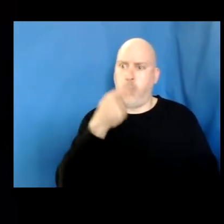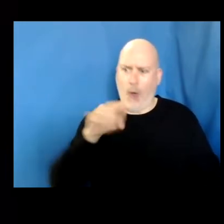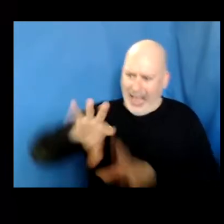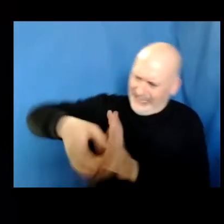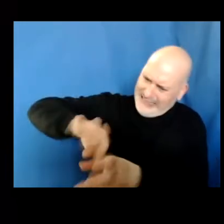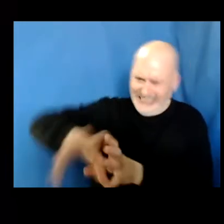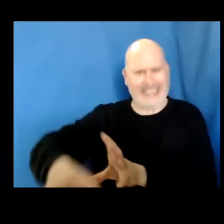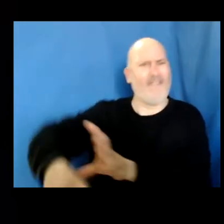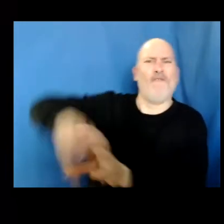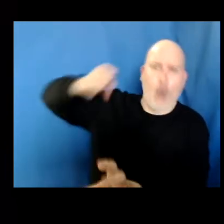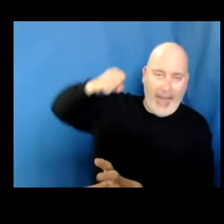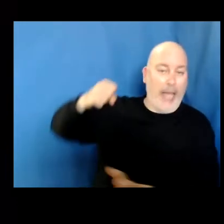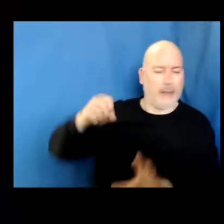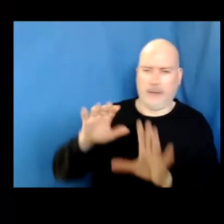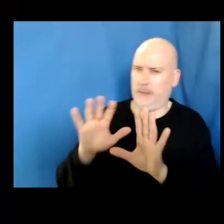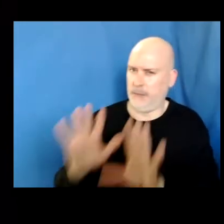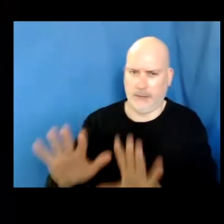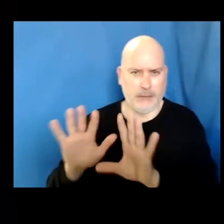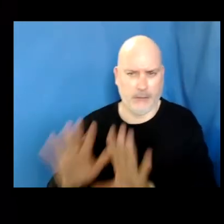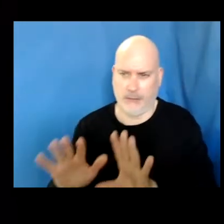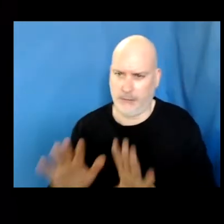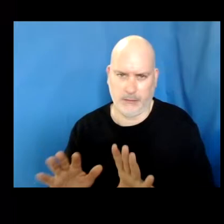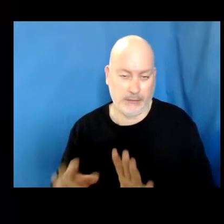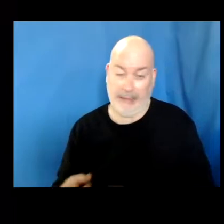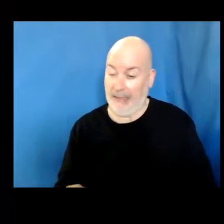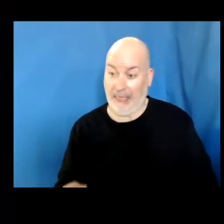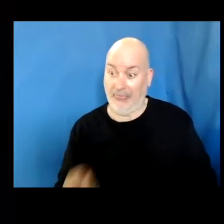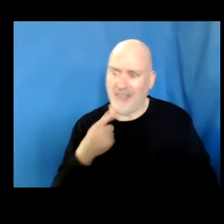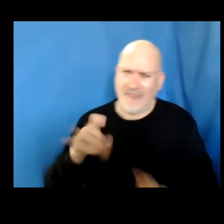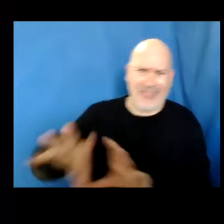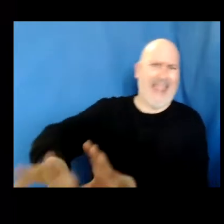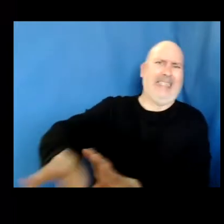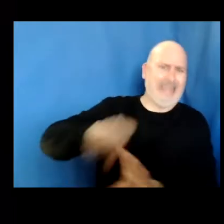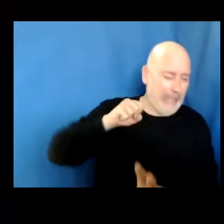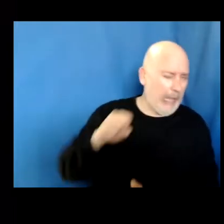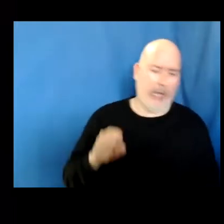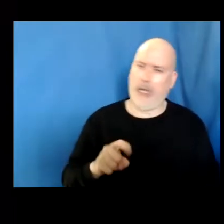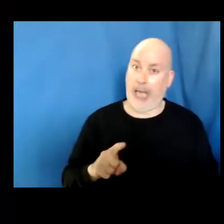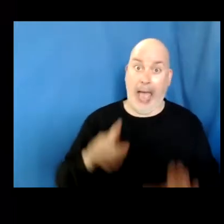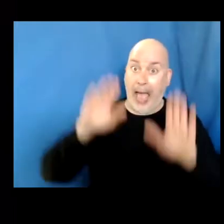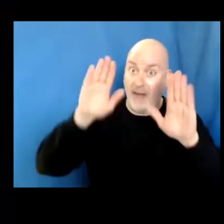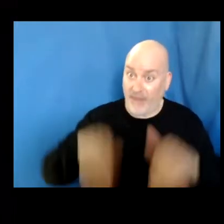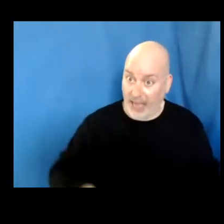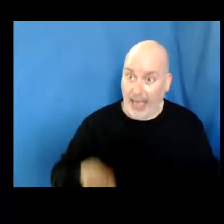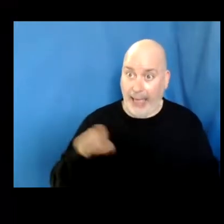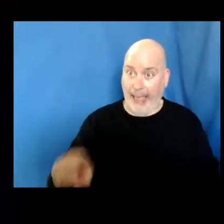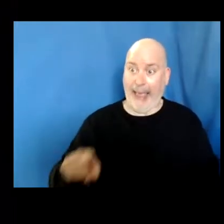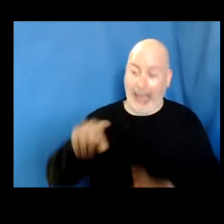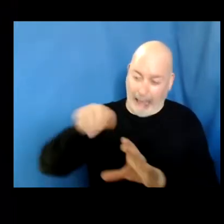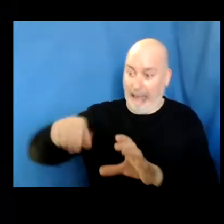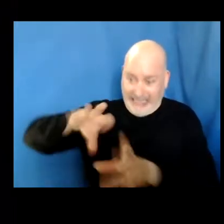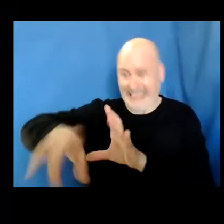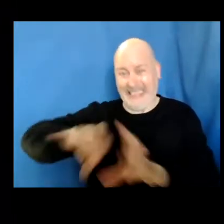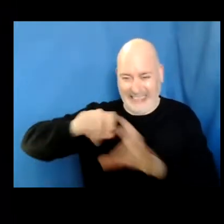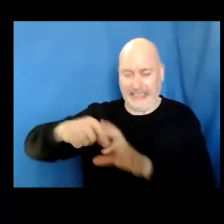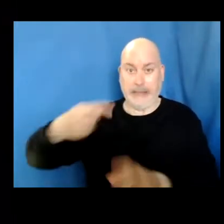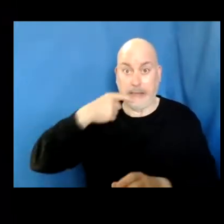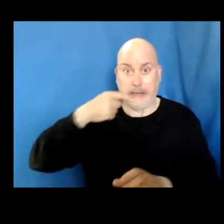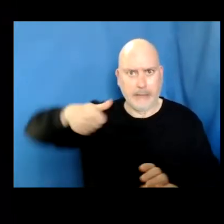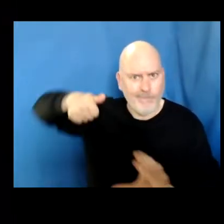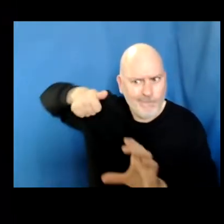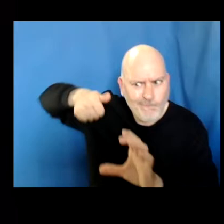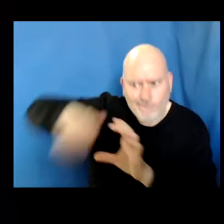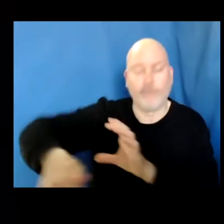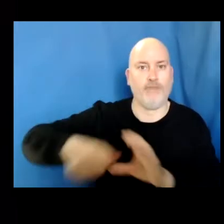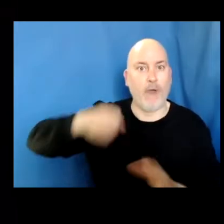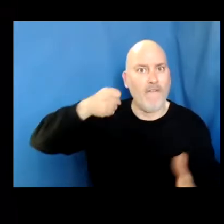en la boca de difícil extracción, porque lo que podemos provocar con ello es introducir el cuerpo extraño más al fondo